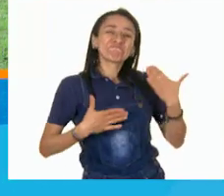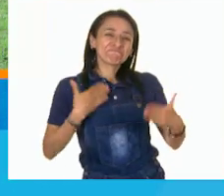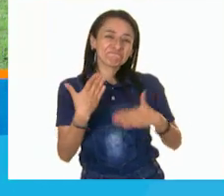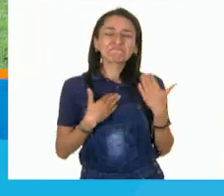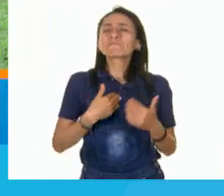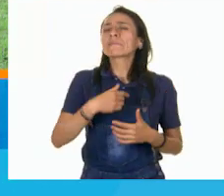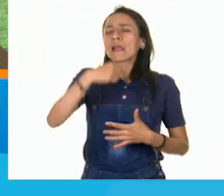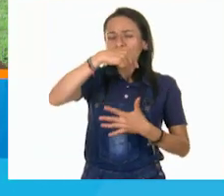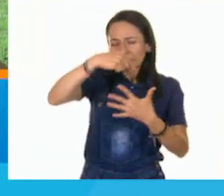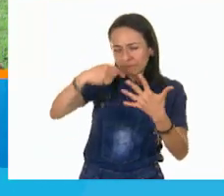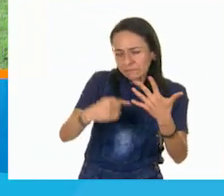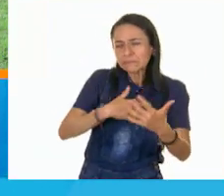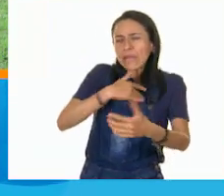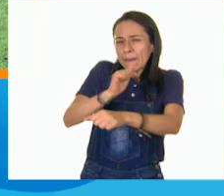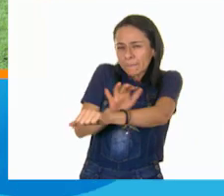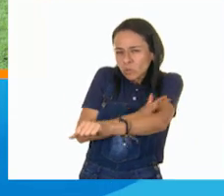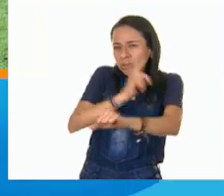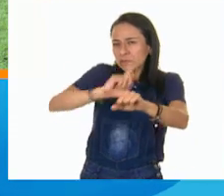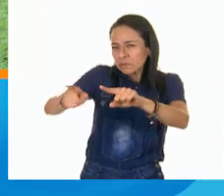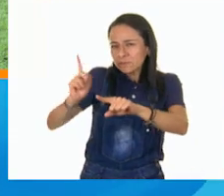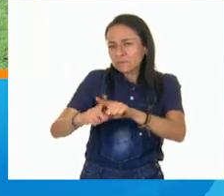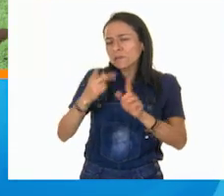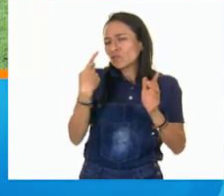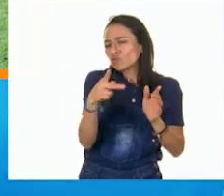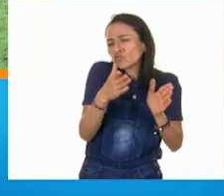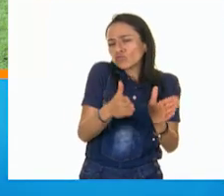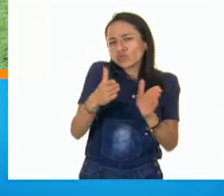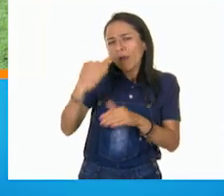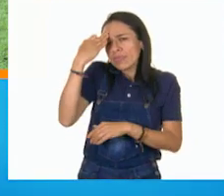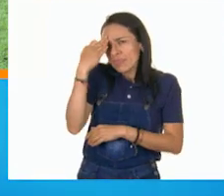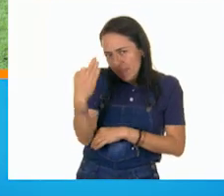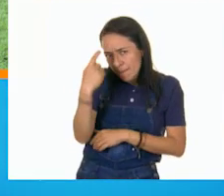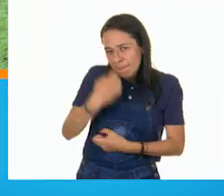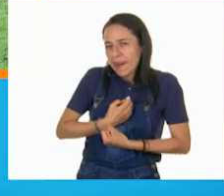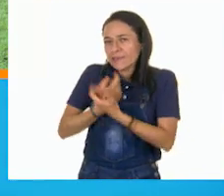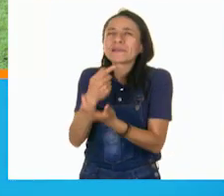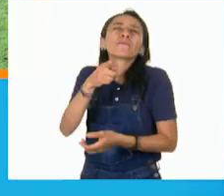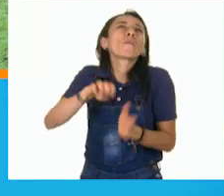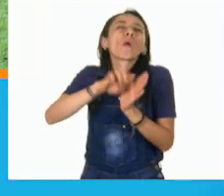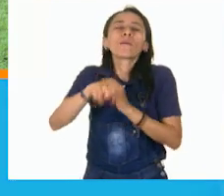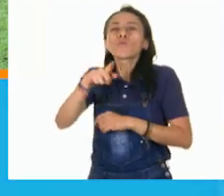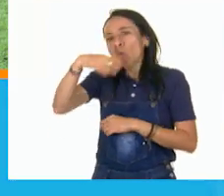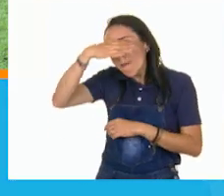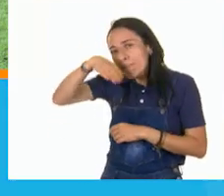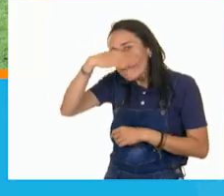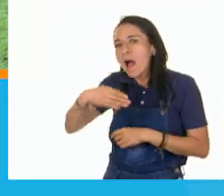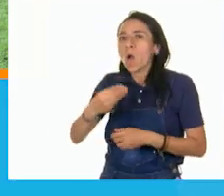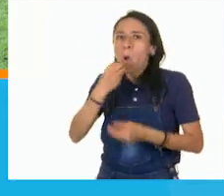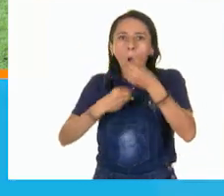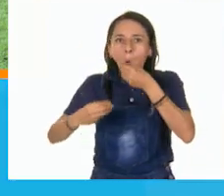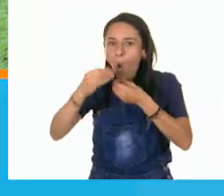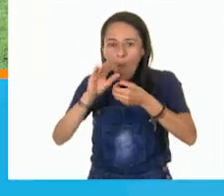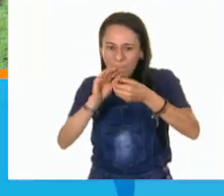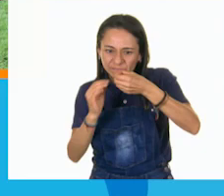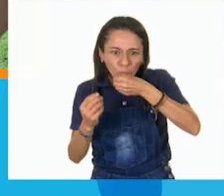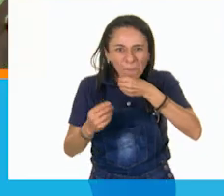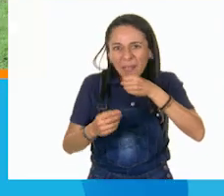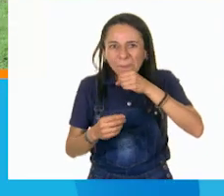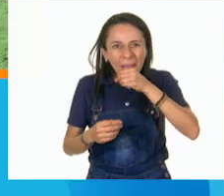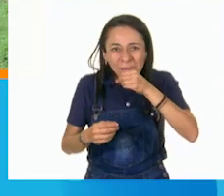momentos para expresarse. Mira, sería muy raro que cuando estuvieras comiendo un mango te diera un ataque de risa.